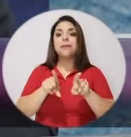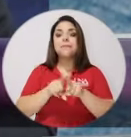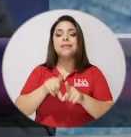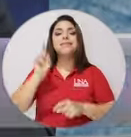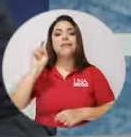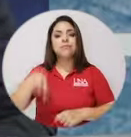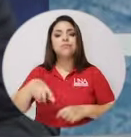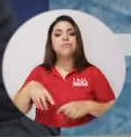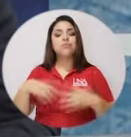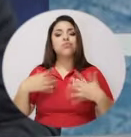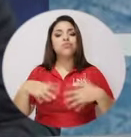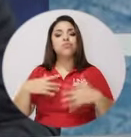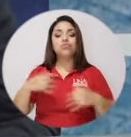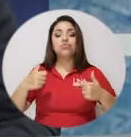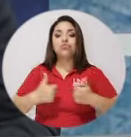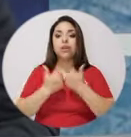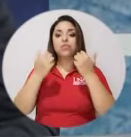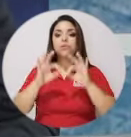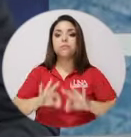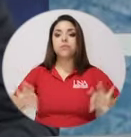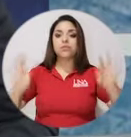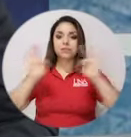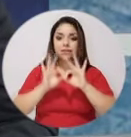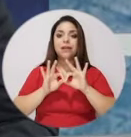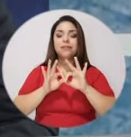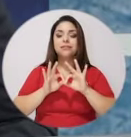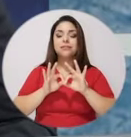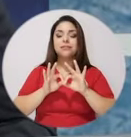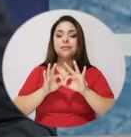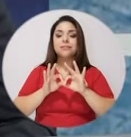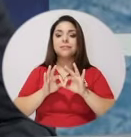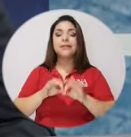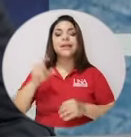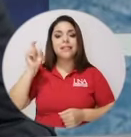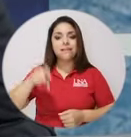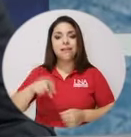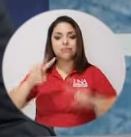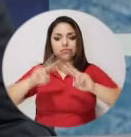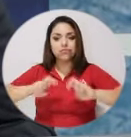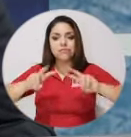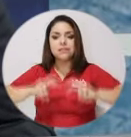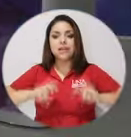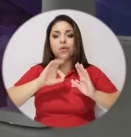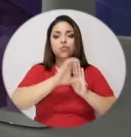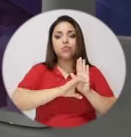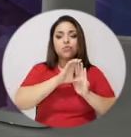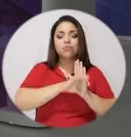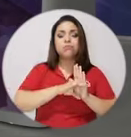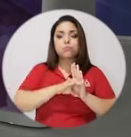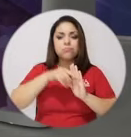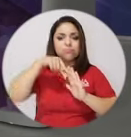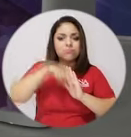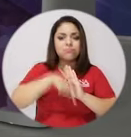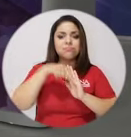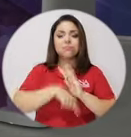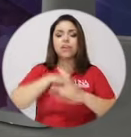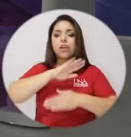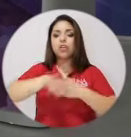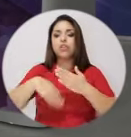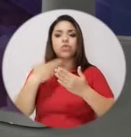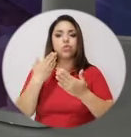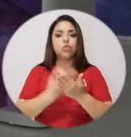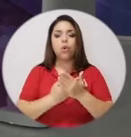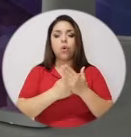nosotros tenemos que retomarlo como un reto importante que nos augura que tenemos que hacer revisiones curriculares profundas en